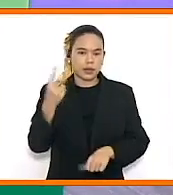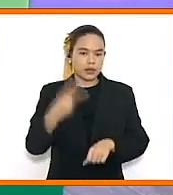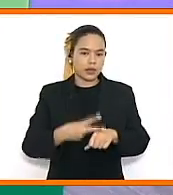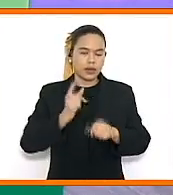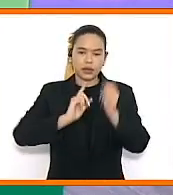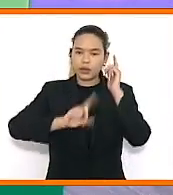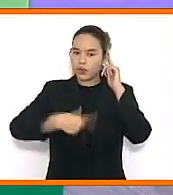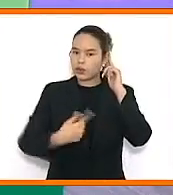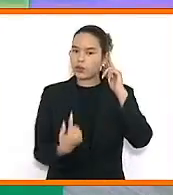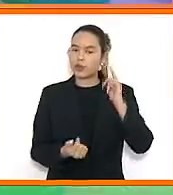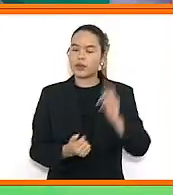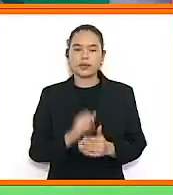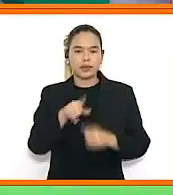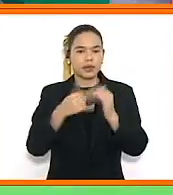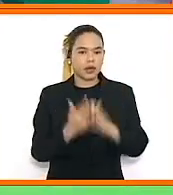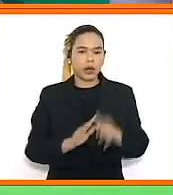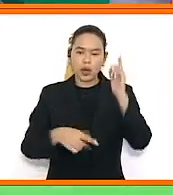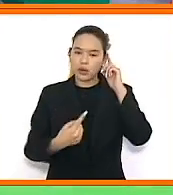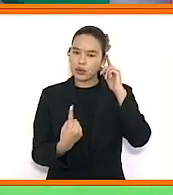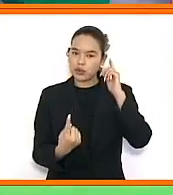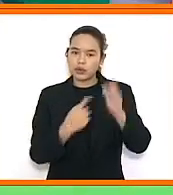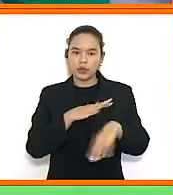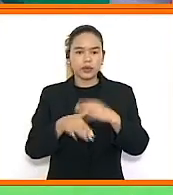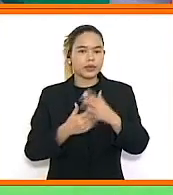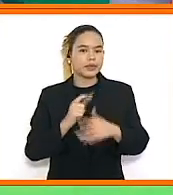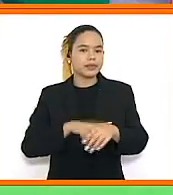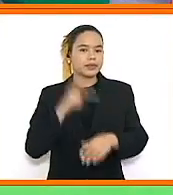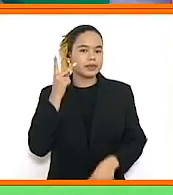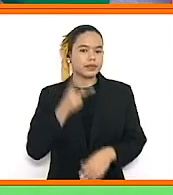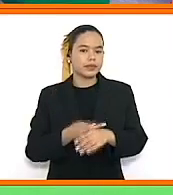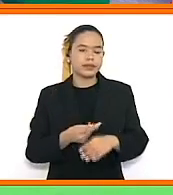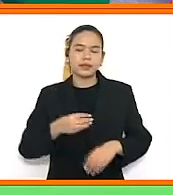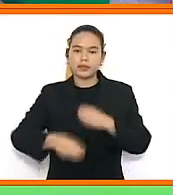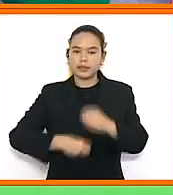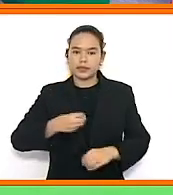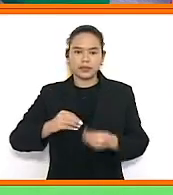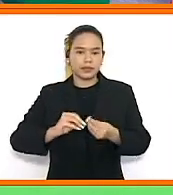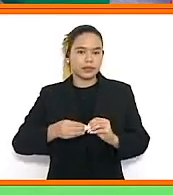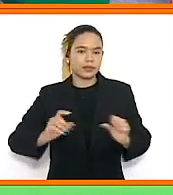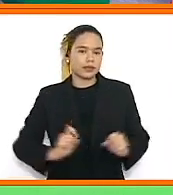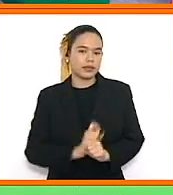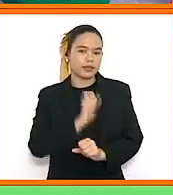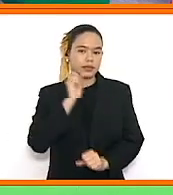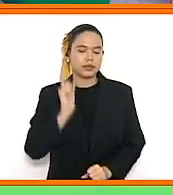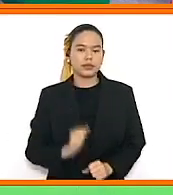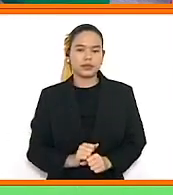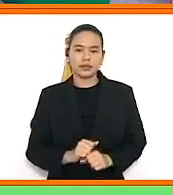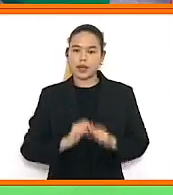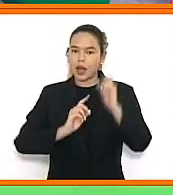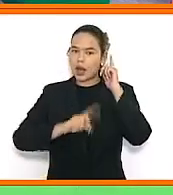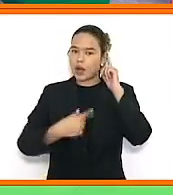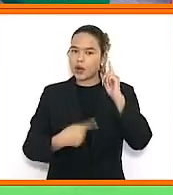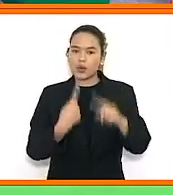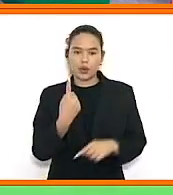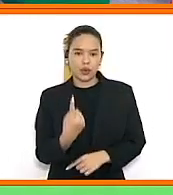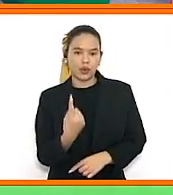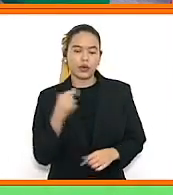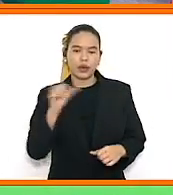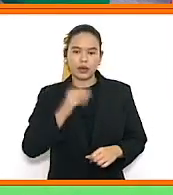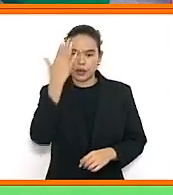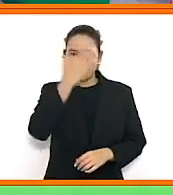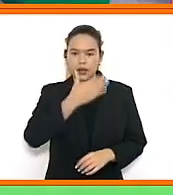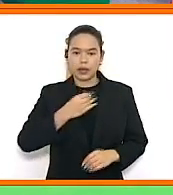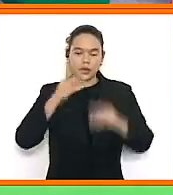2 en diaria. Pero si eres jugador para más 1, es momento de conocer cuál es ese esperado número ganador en su jugada de más 1 en esta